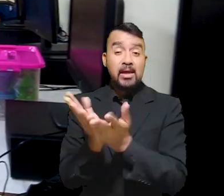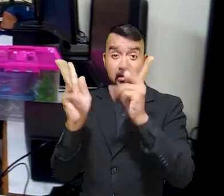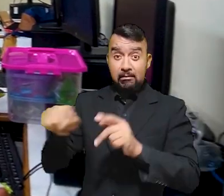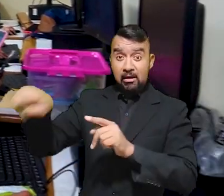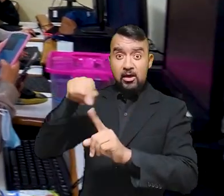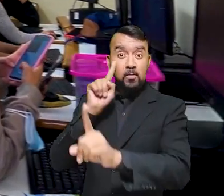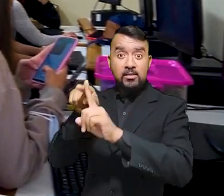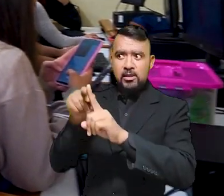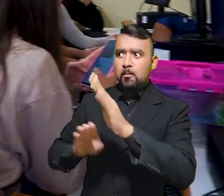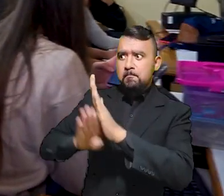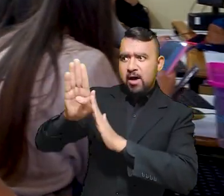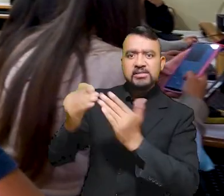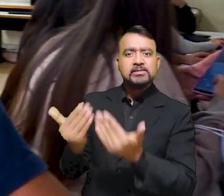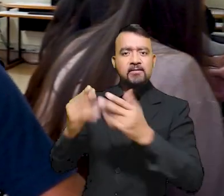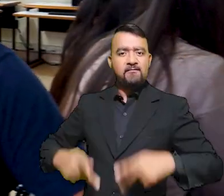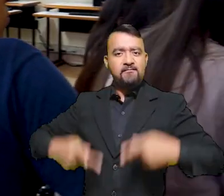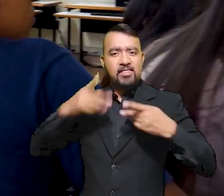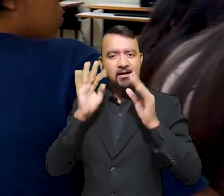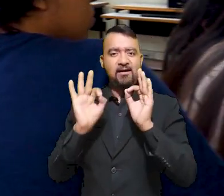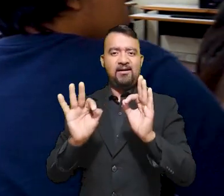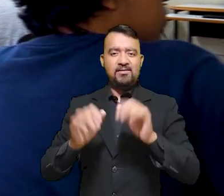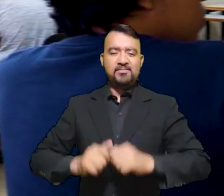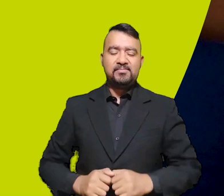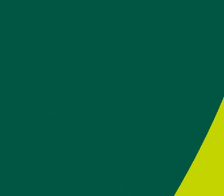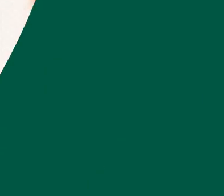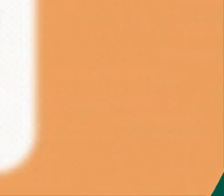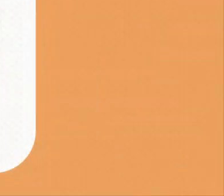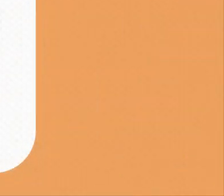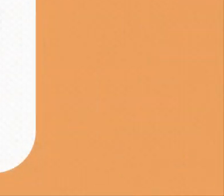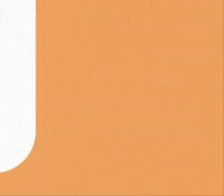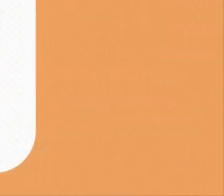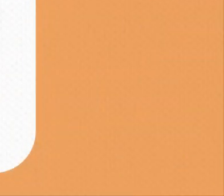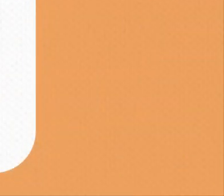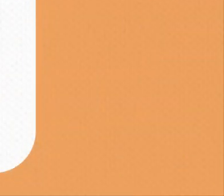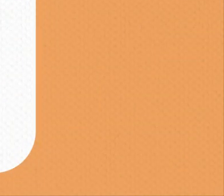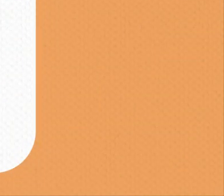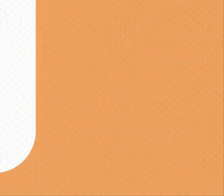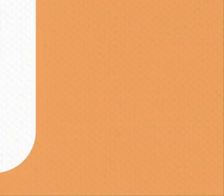emprendimiento y que vamos a aportar más hacia la sociedad y a la calidad de vida.